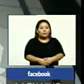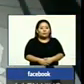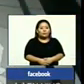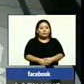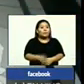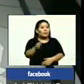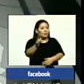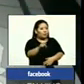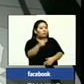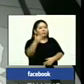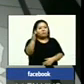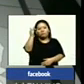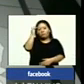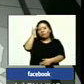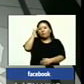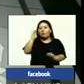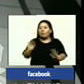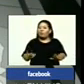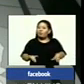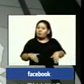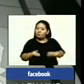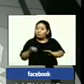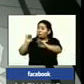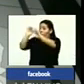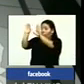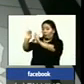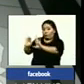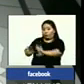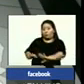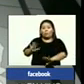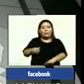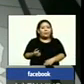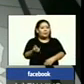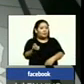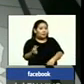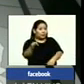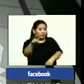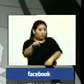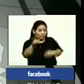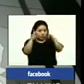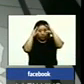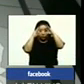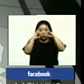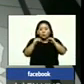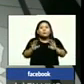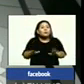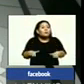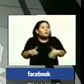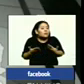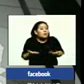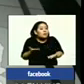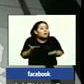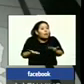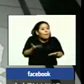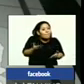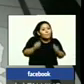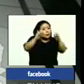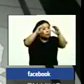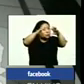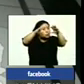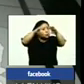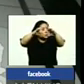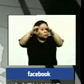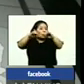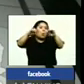Vamos a conocer las condiciones climáticas para lo que resta de la noche. Se prevé la presencia de chubascos y